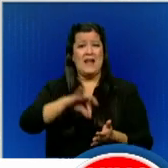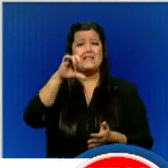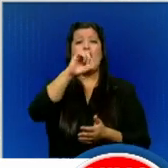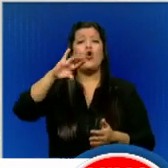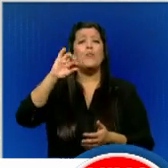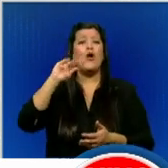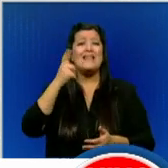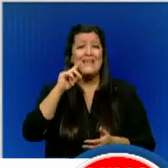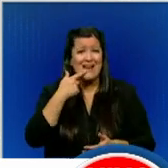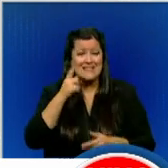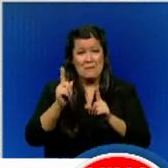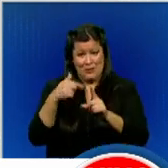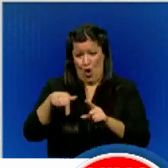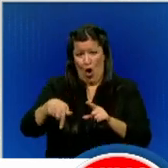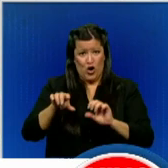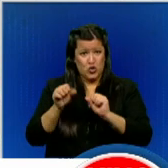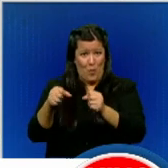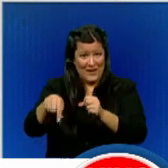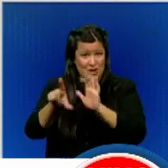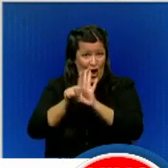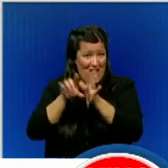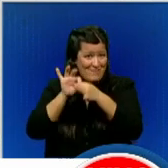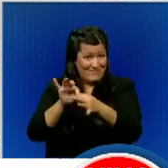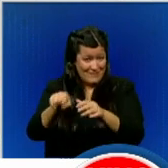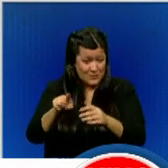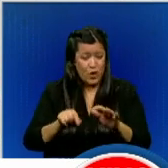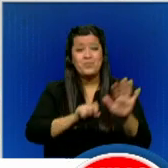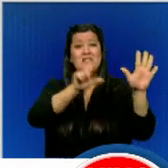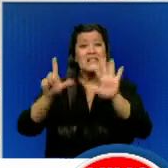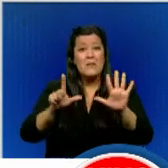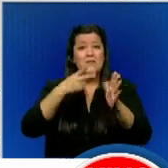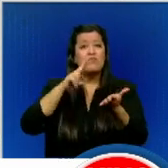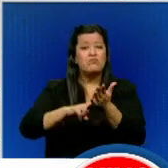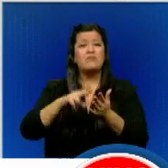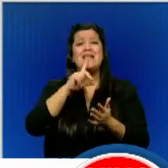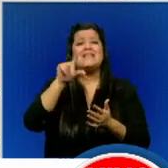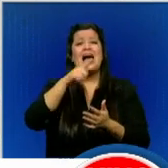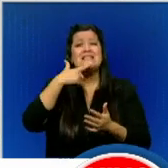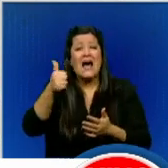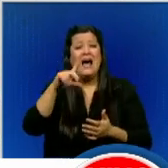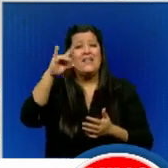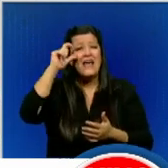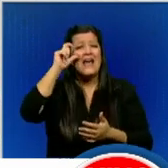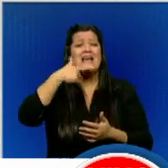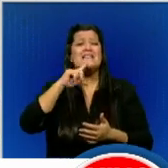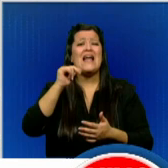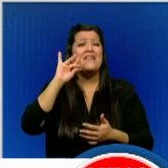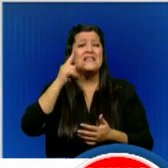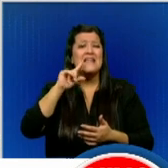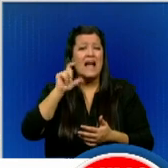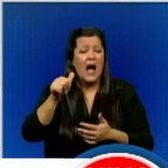suspensión que estamos ahora debatiendo séptimo la tasa de estadística se subió el